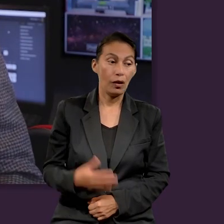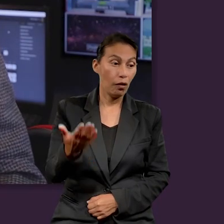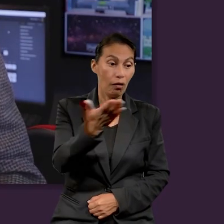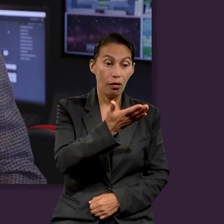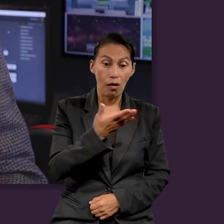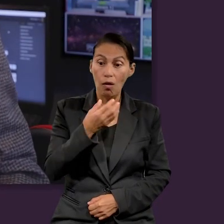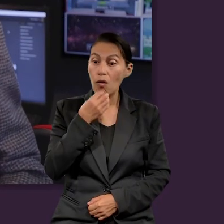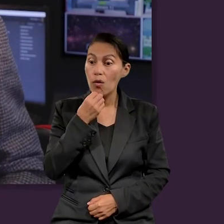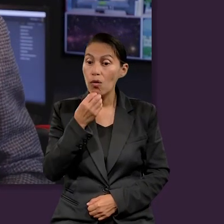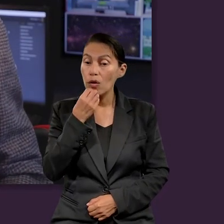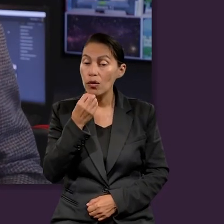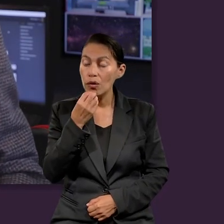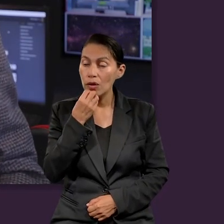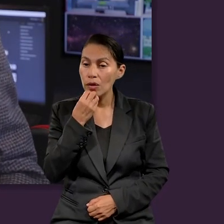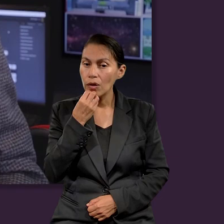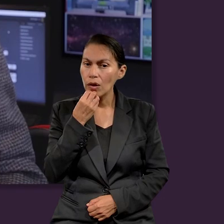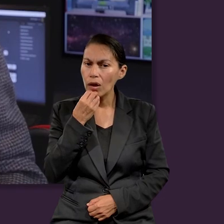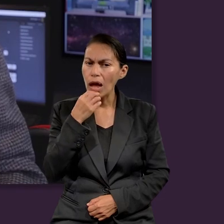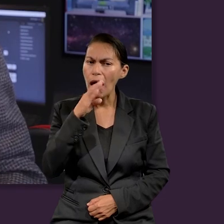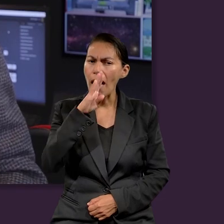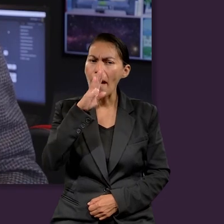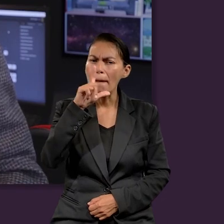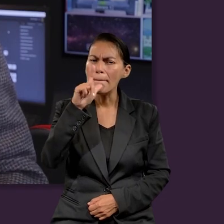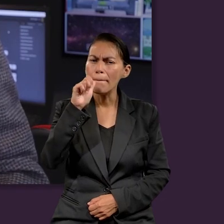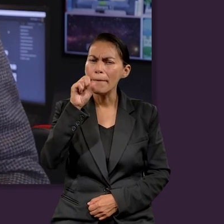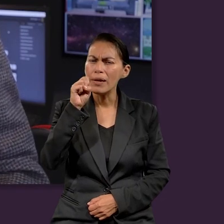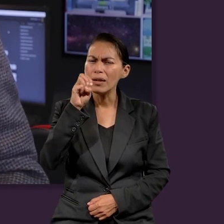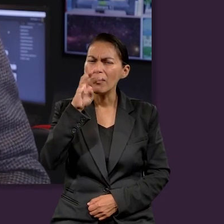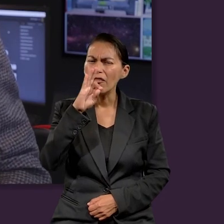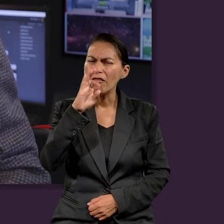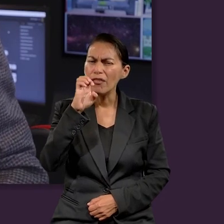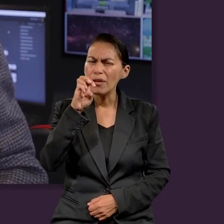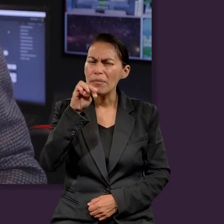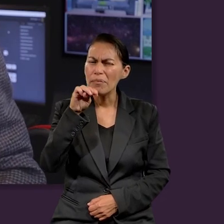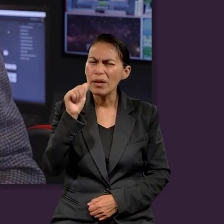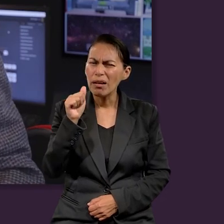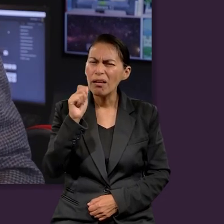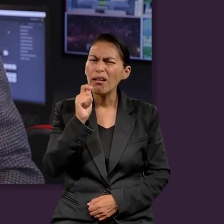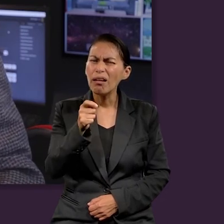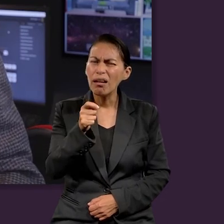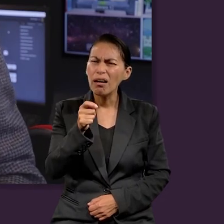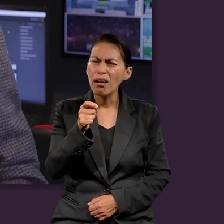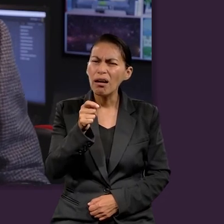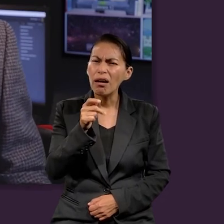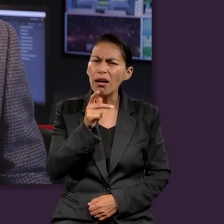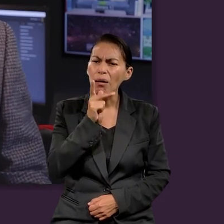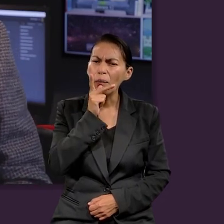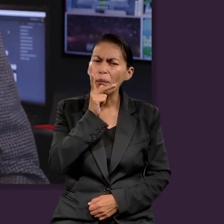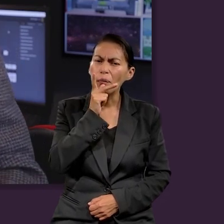entre los judíos una blasfemia era una palabra injuriosa